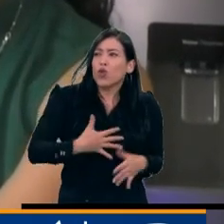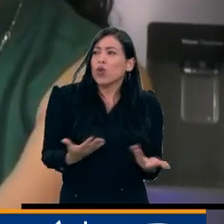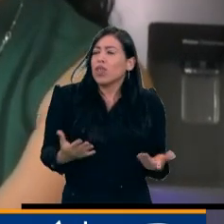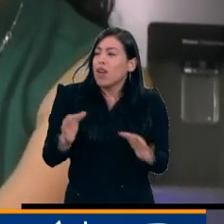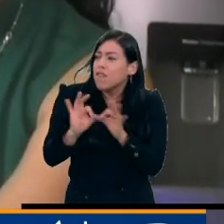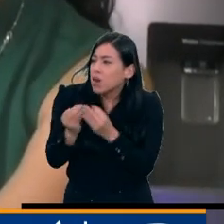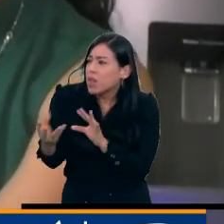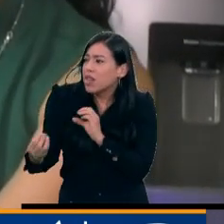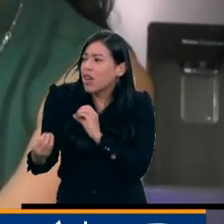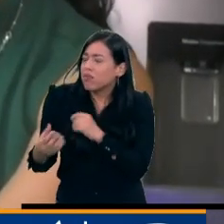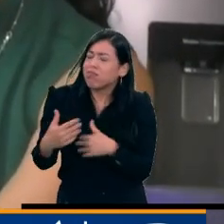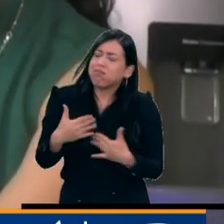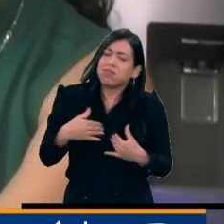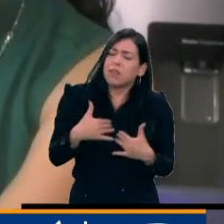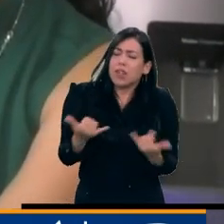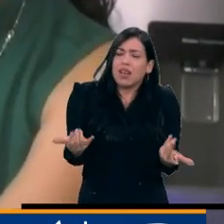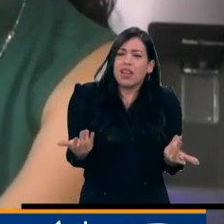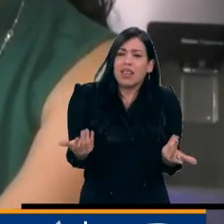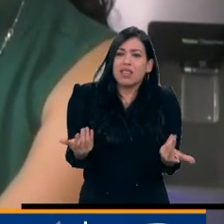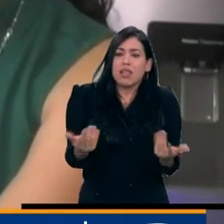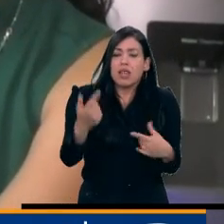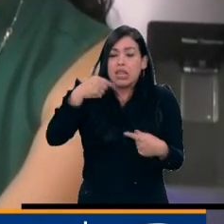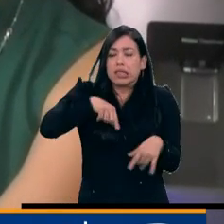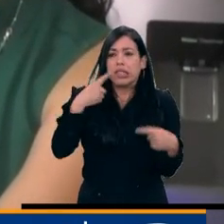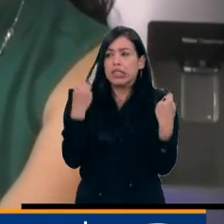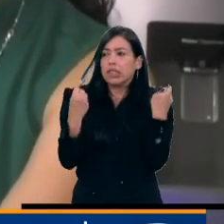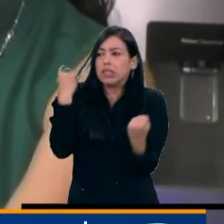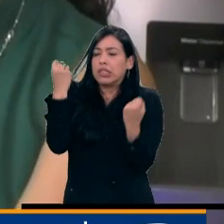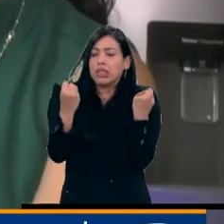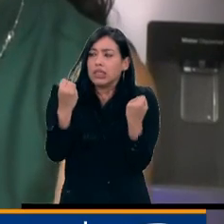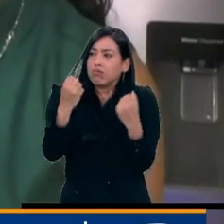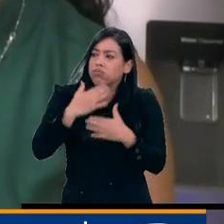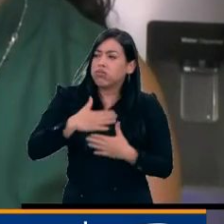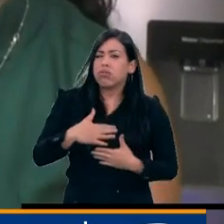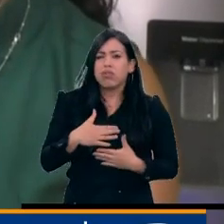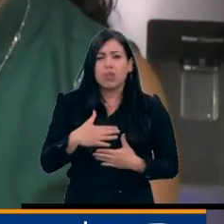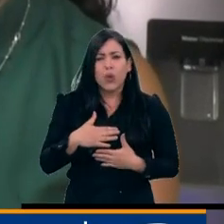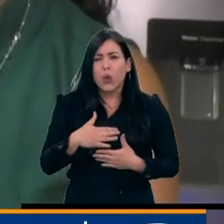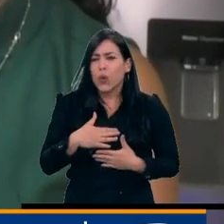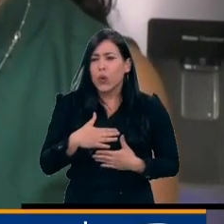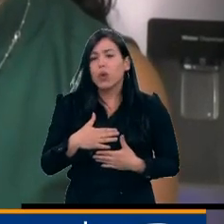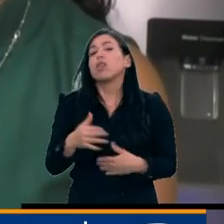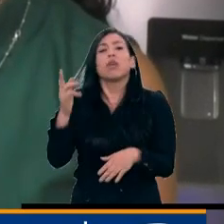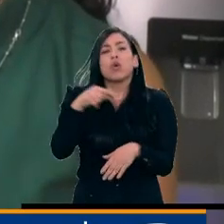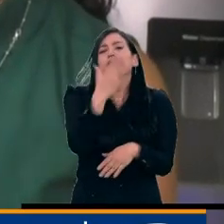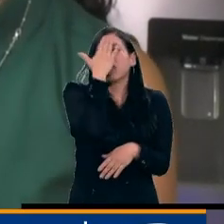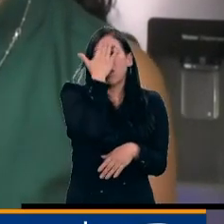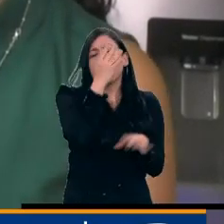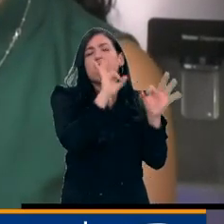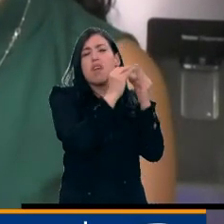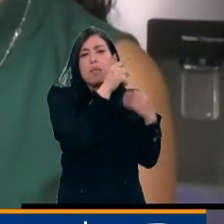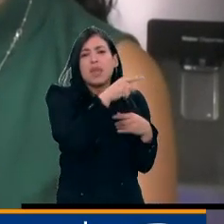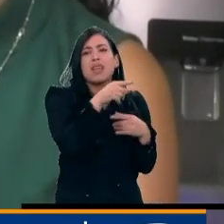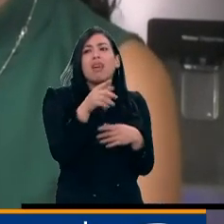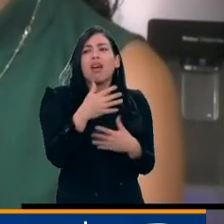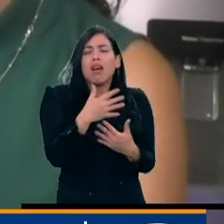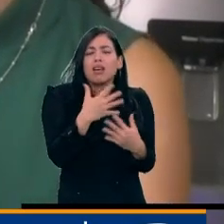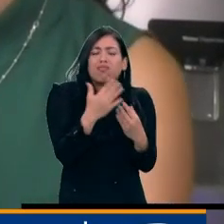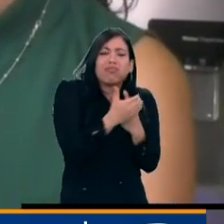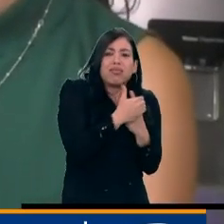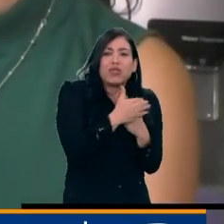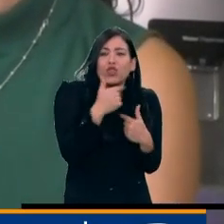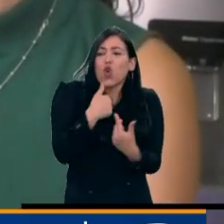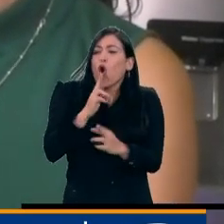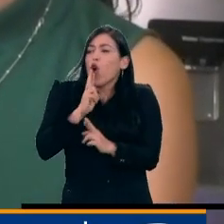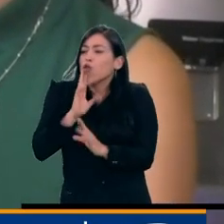queridos, calmar esa angustia de ellos, porque nosotros estábamos allá y sabíamos en qué condiciones estábamos, pero no